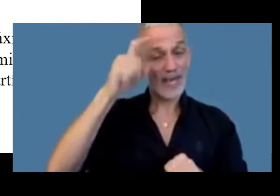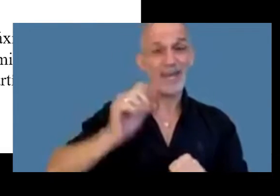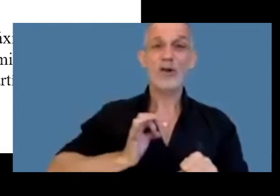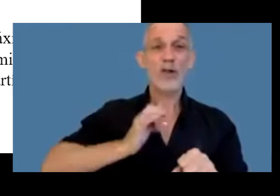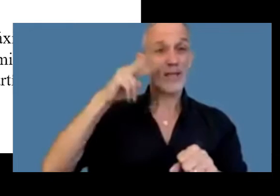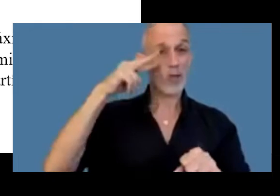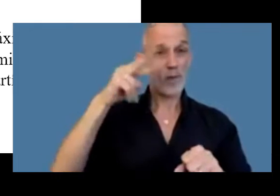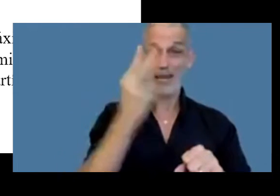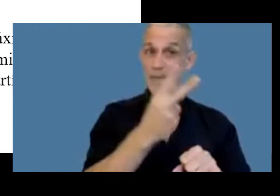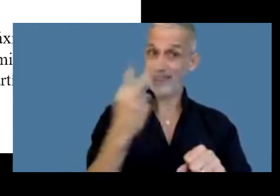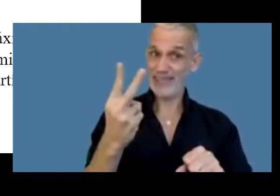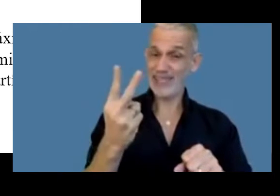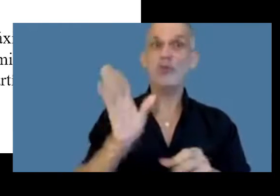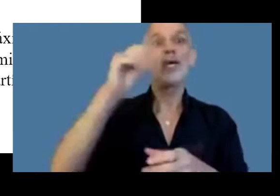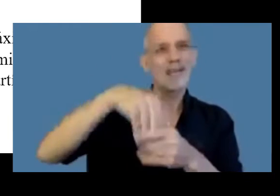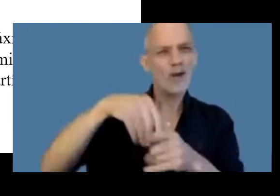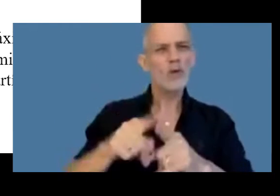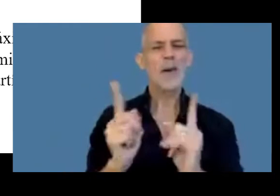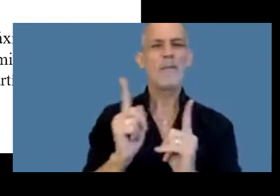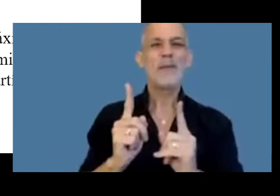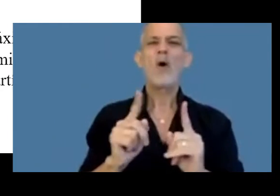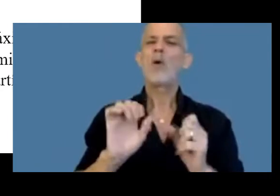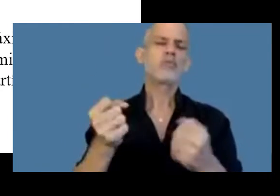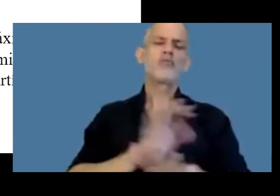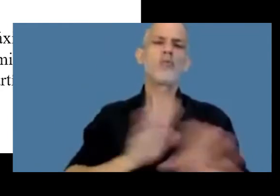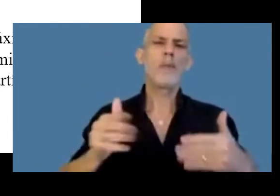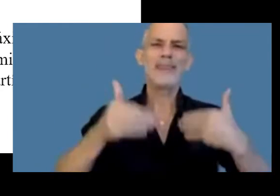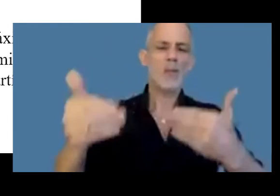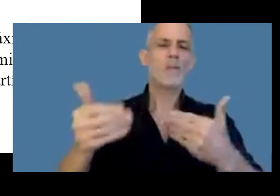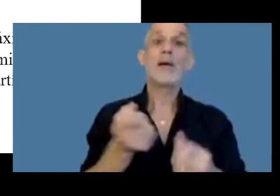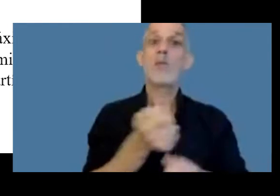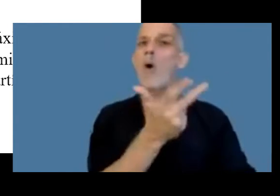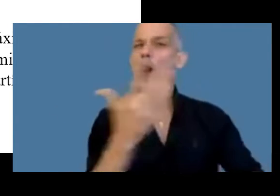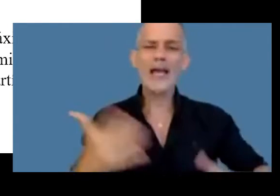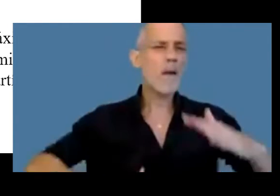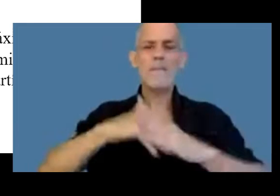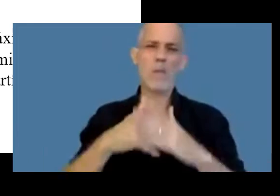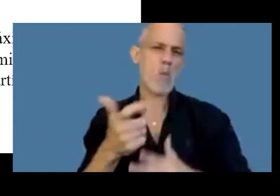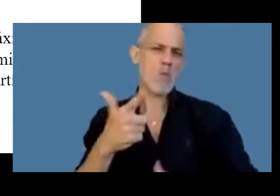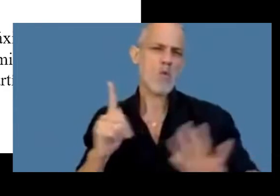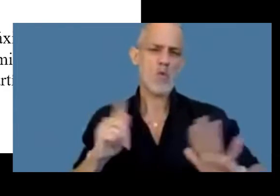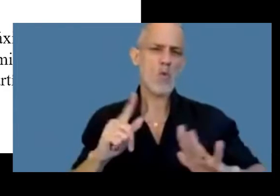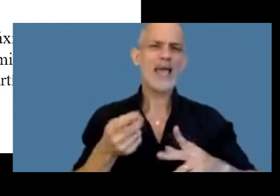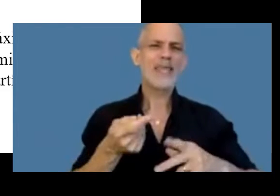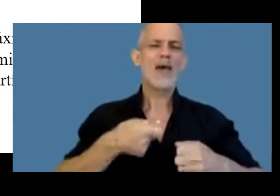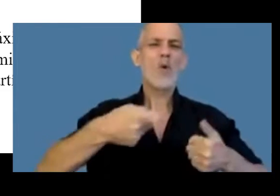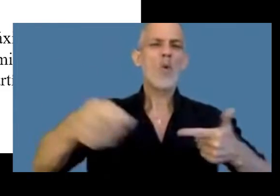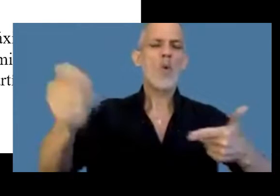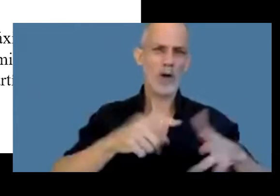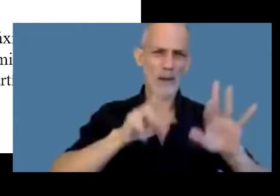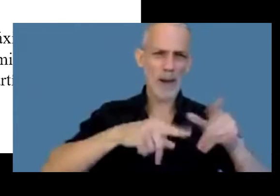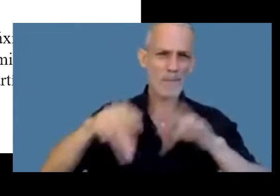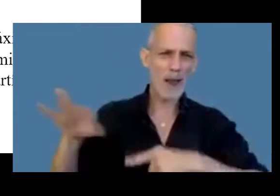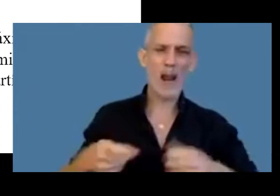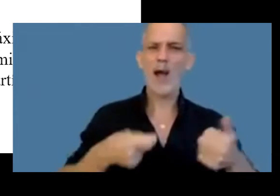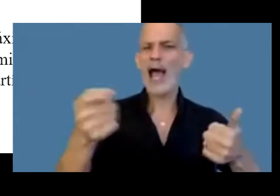2022, inclusive la suspensión para la cantidad máxima de planes de facilidades, cantidad de cuotas y